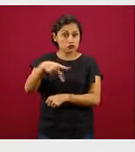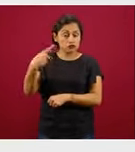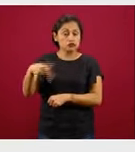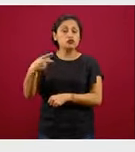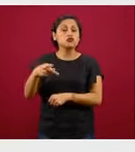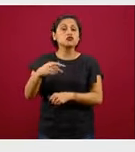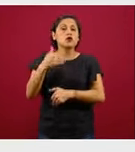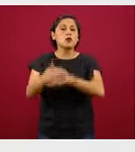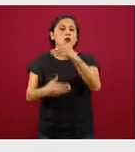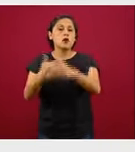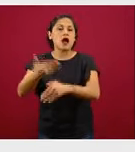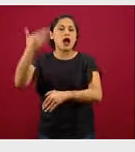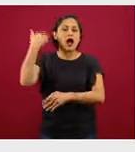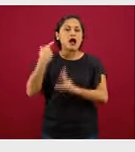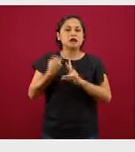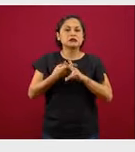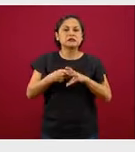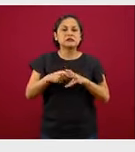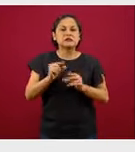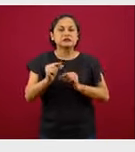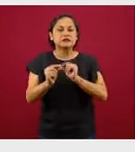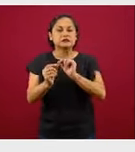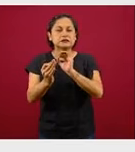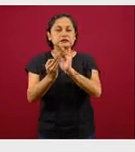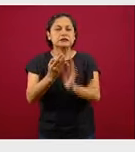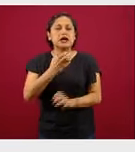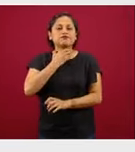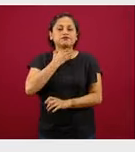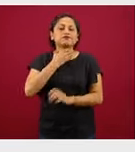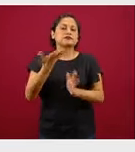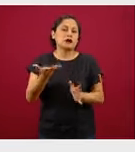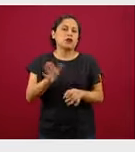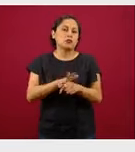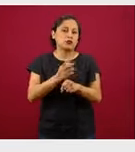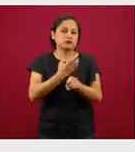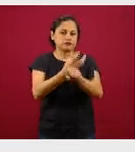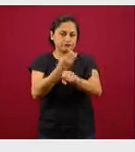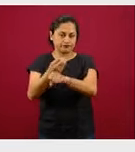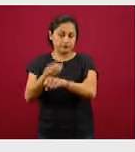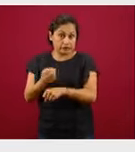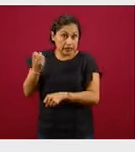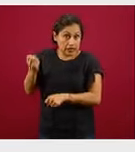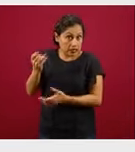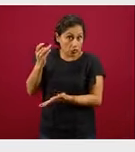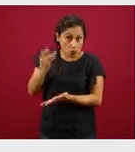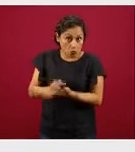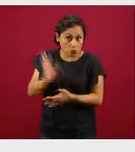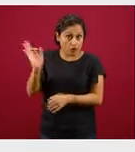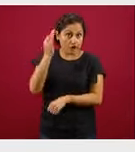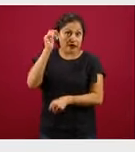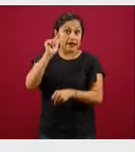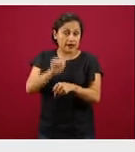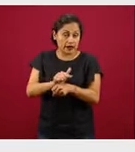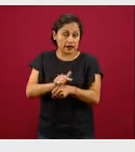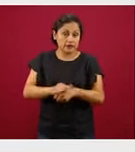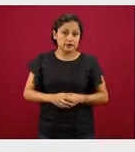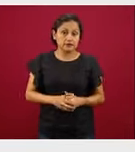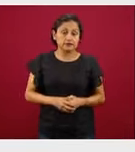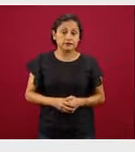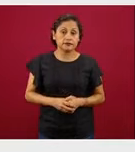saturados en algún momento y por la cantidad de población que tienen. La que sigue, por favor. Esto es lo que ha hecho solamente el Centro Regulador Federal. Ahora viene lo que ha hecho lo